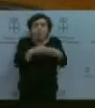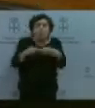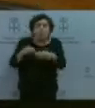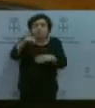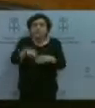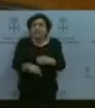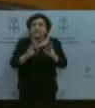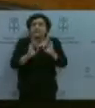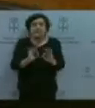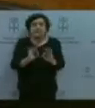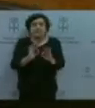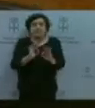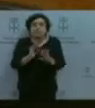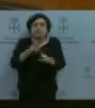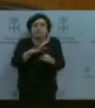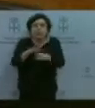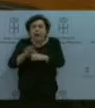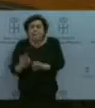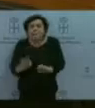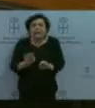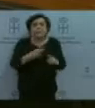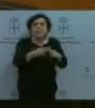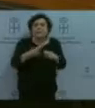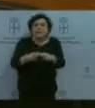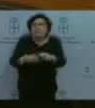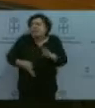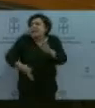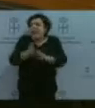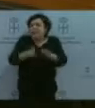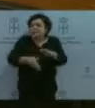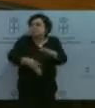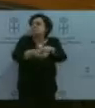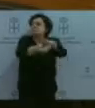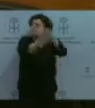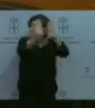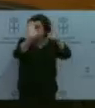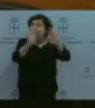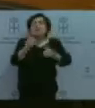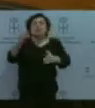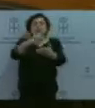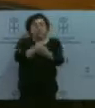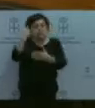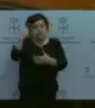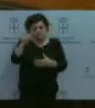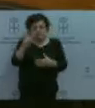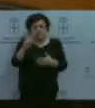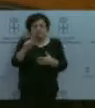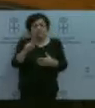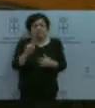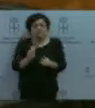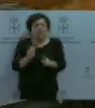fue el tira que libres. Pero todo el mundo sabía que antes o después esto iba a llegar. Por tanto, ya que está aquí el señor Barbón, hay que